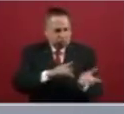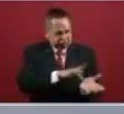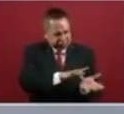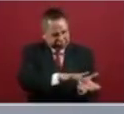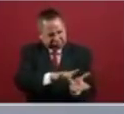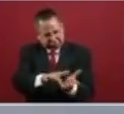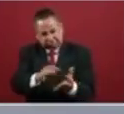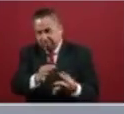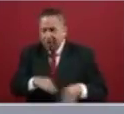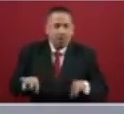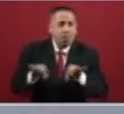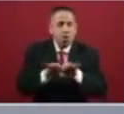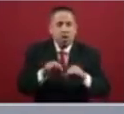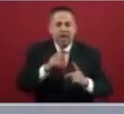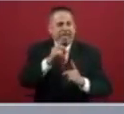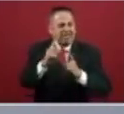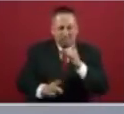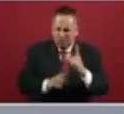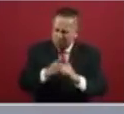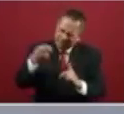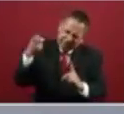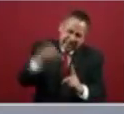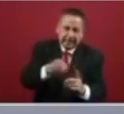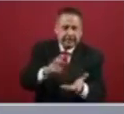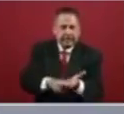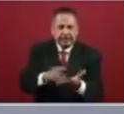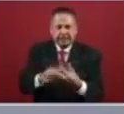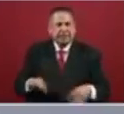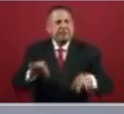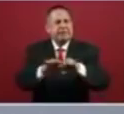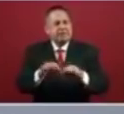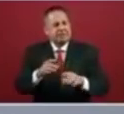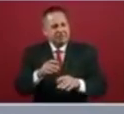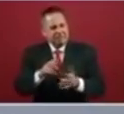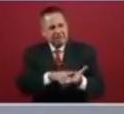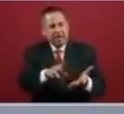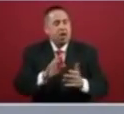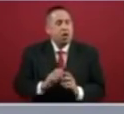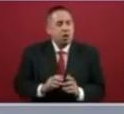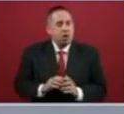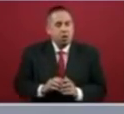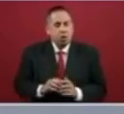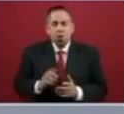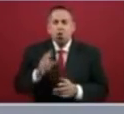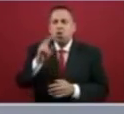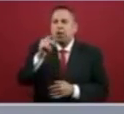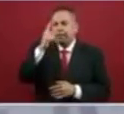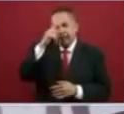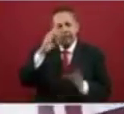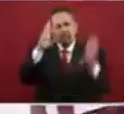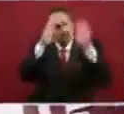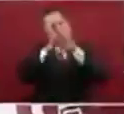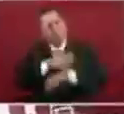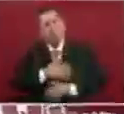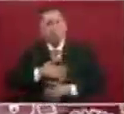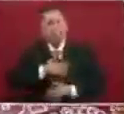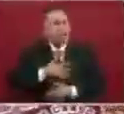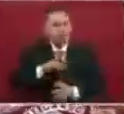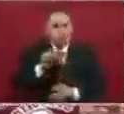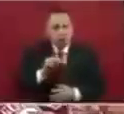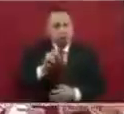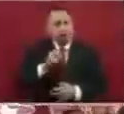muy importante el deporte, no solo para la recreación,